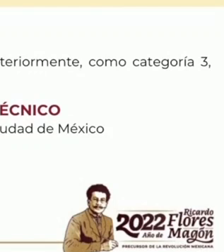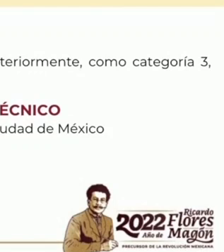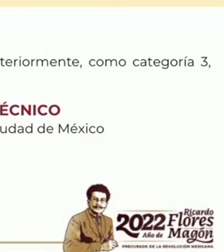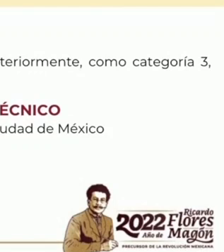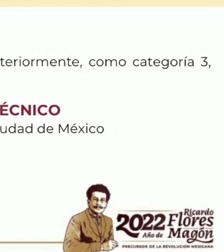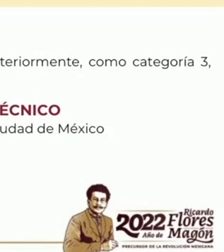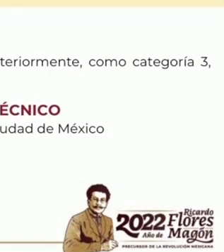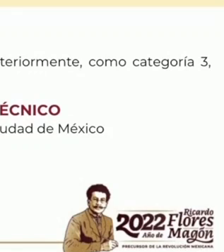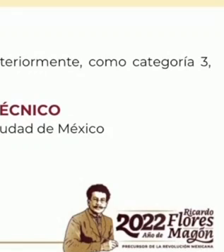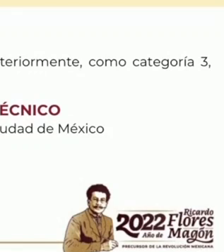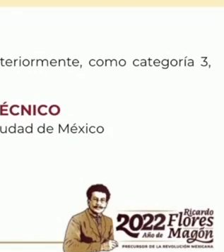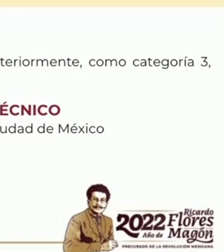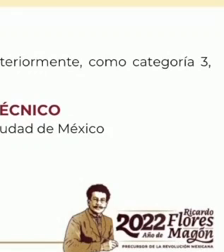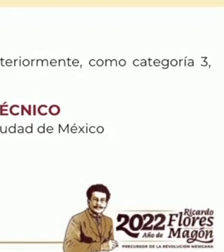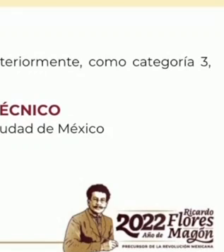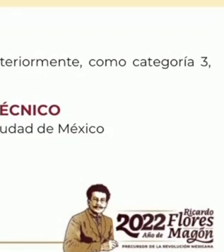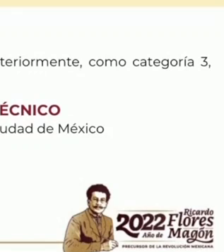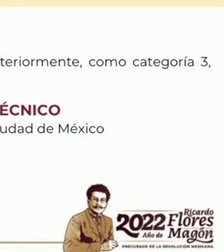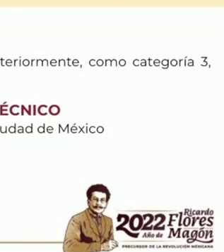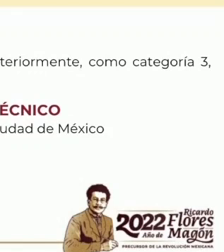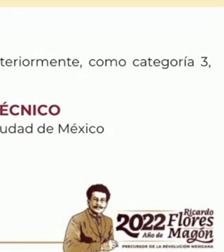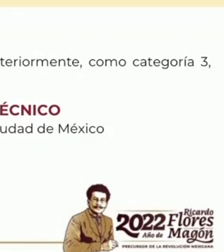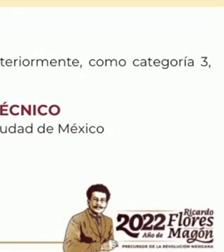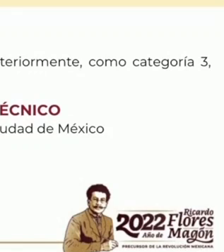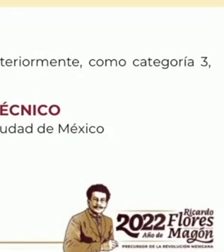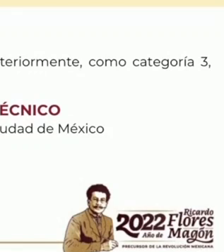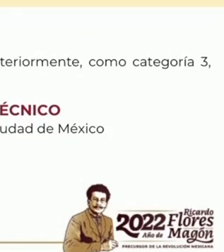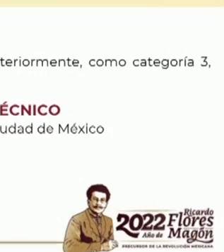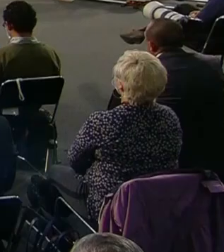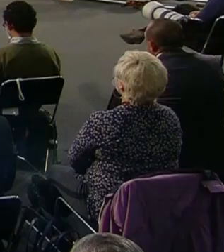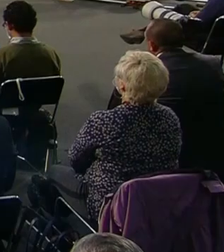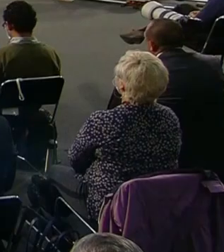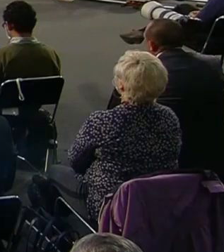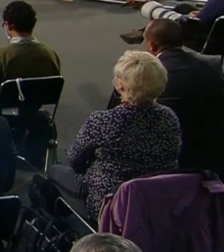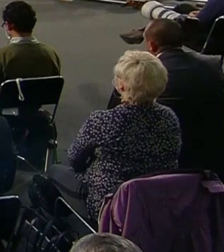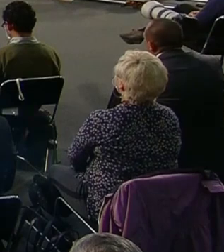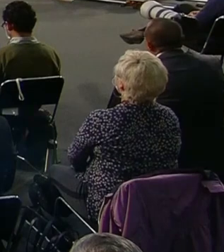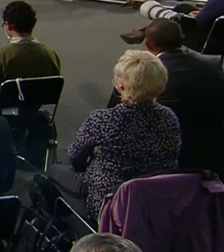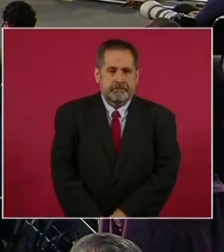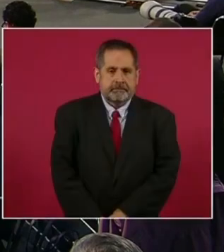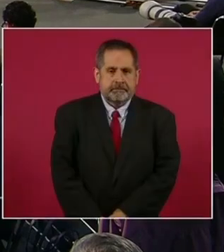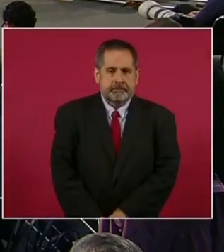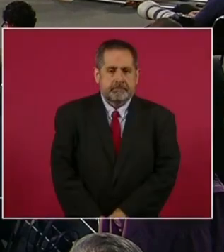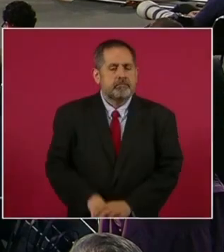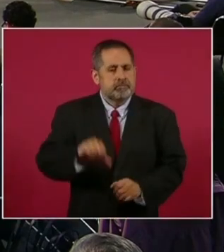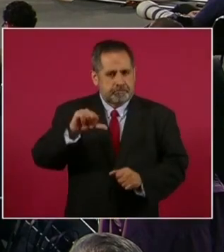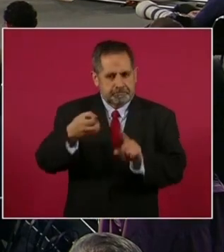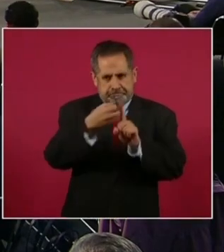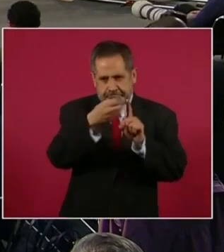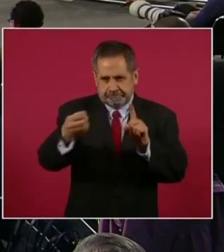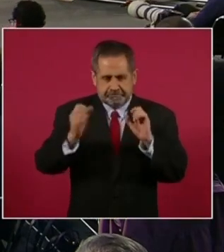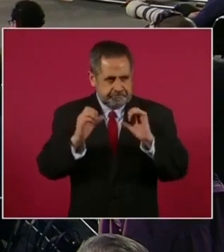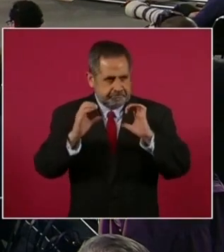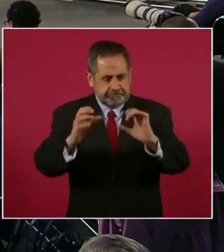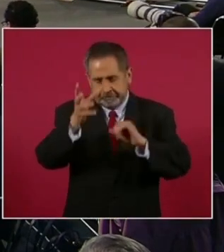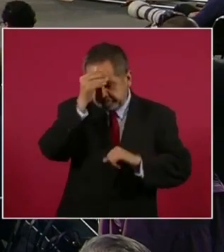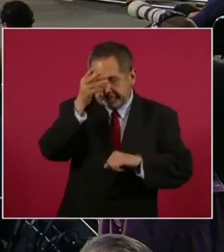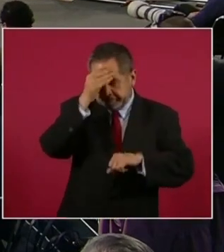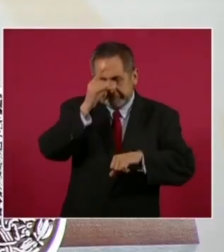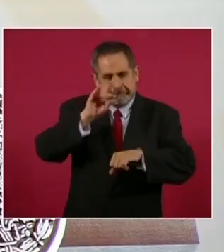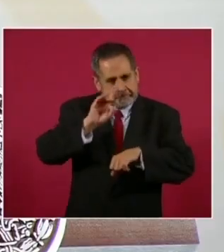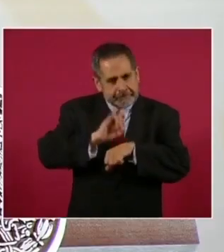este ejercicio con todos y todas de una manera muy ordenada y segura de que esto nos servirá